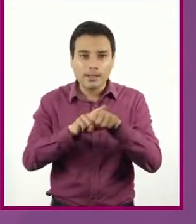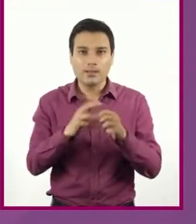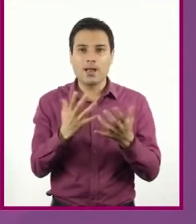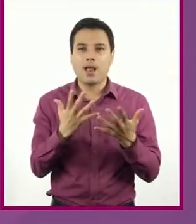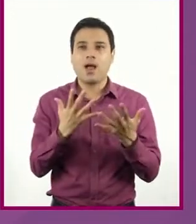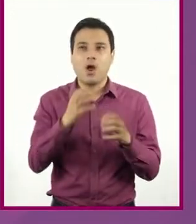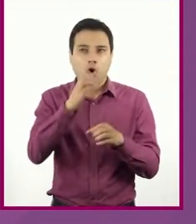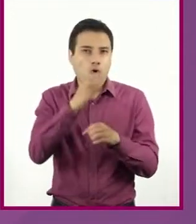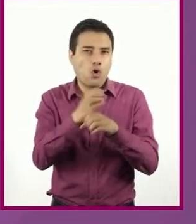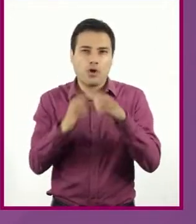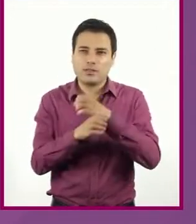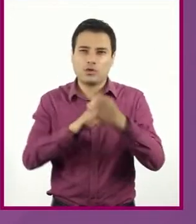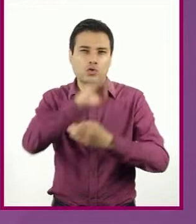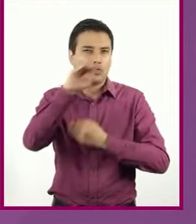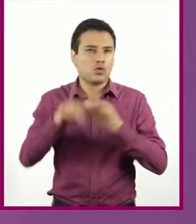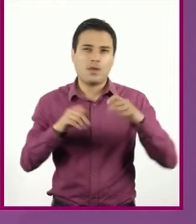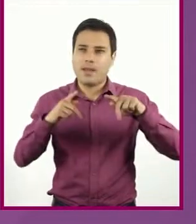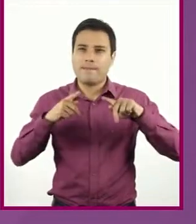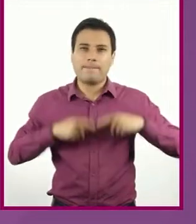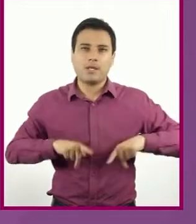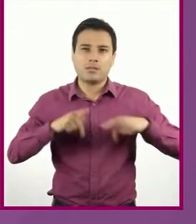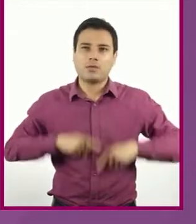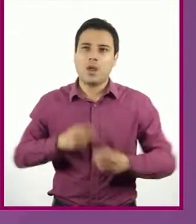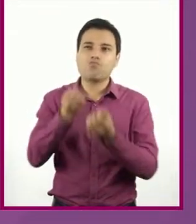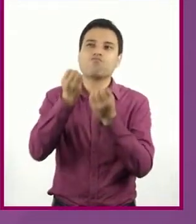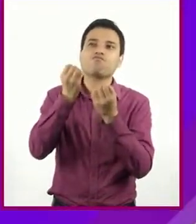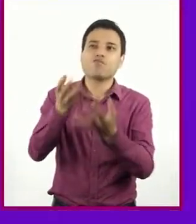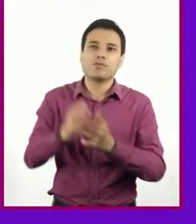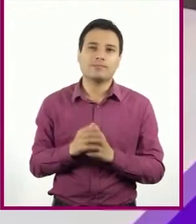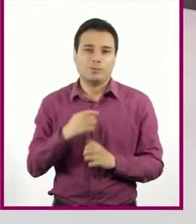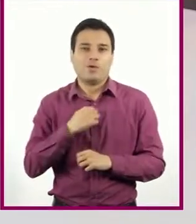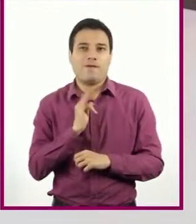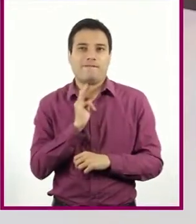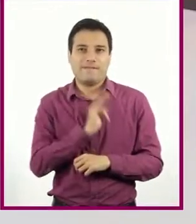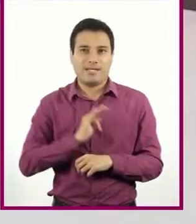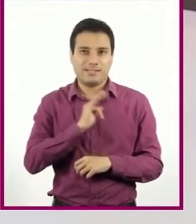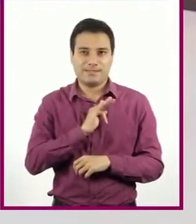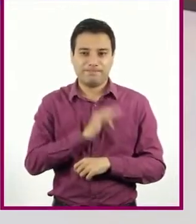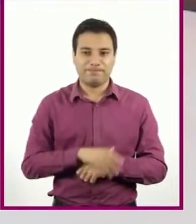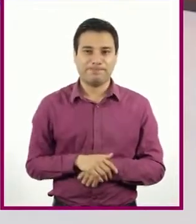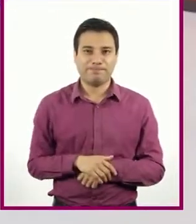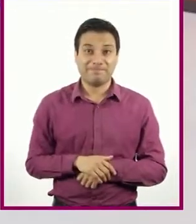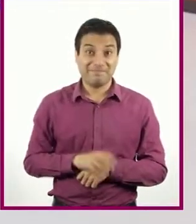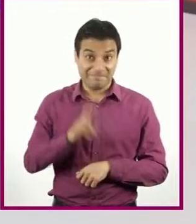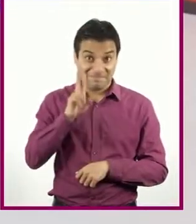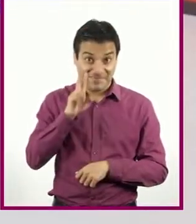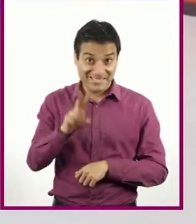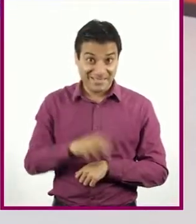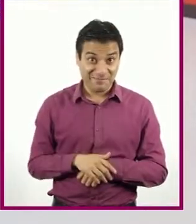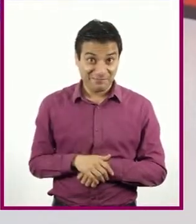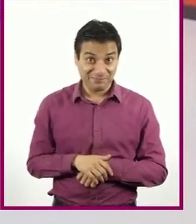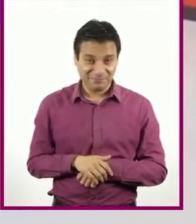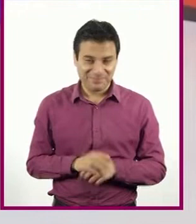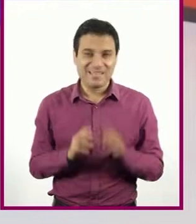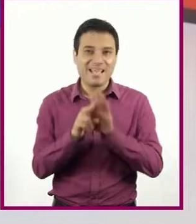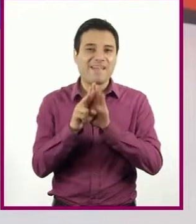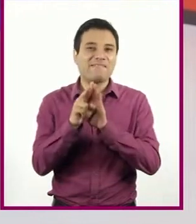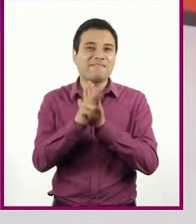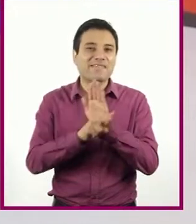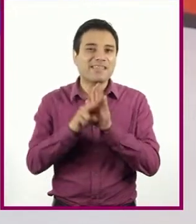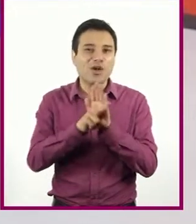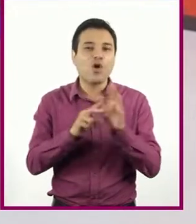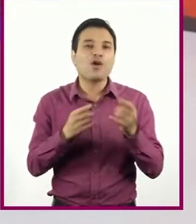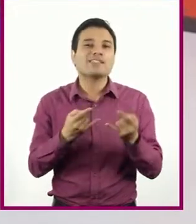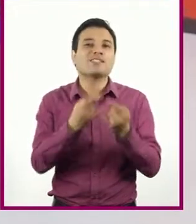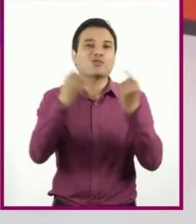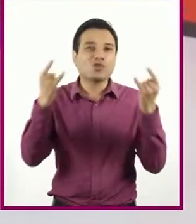sus cosas y se sintió el hombre más feliz. Como se habrán dado cuenta, el video cuenta lo que le aconteció